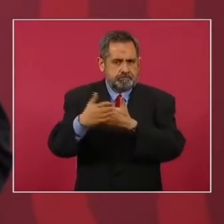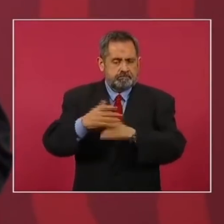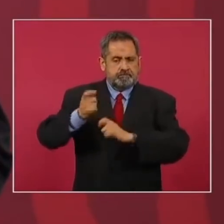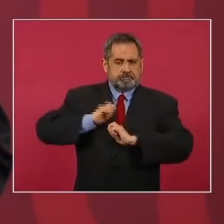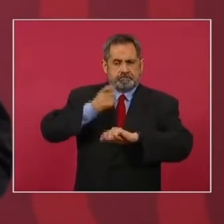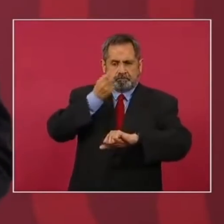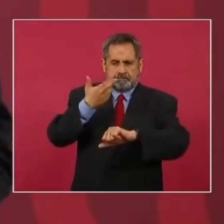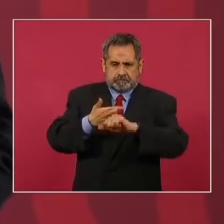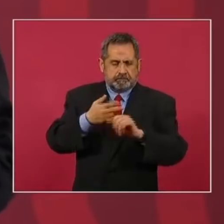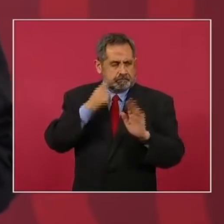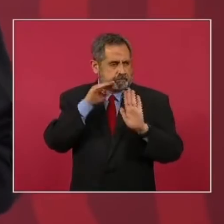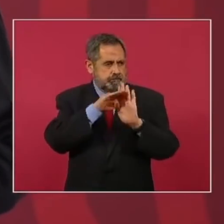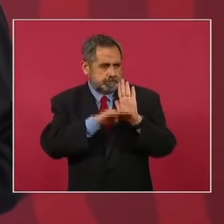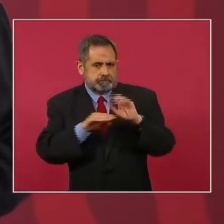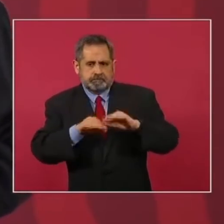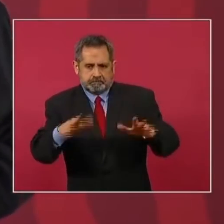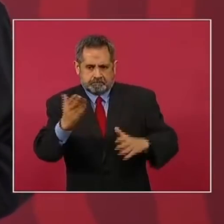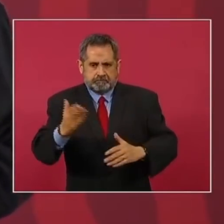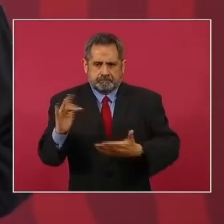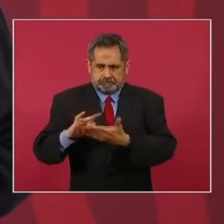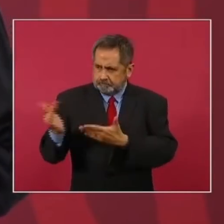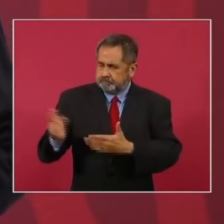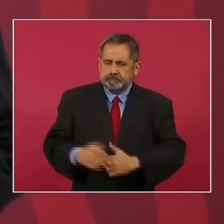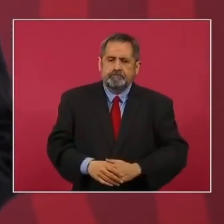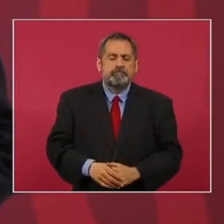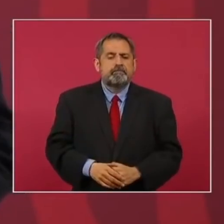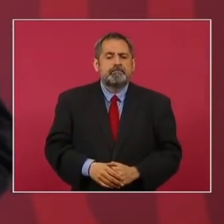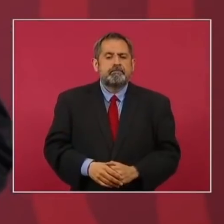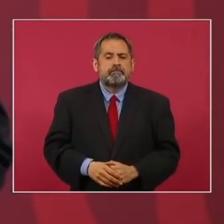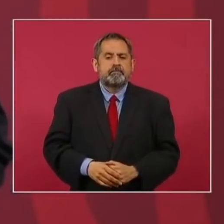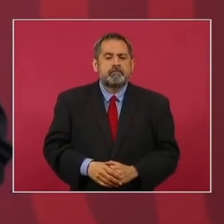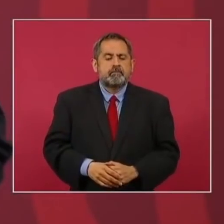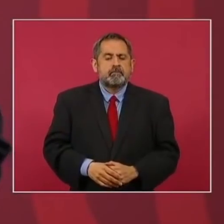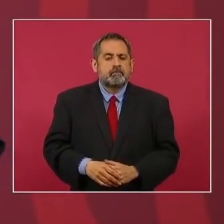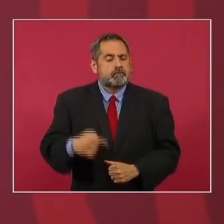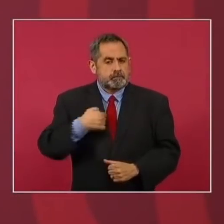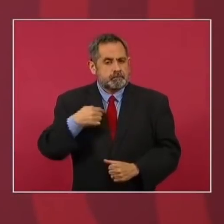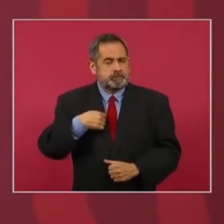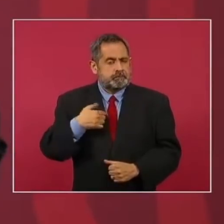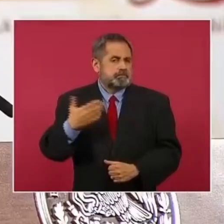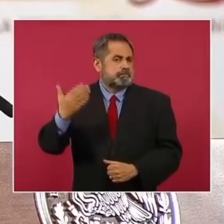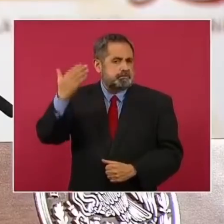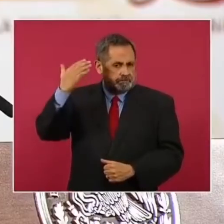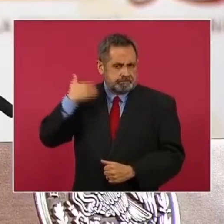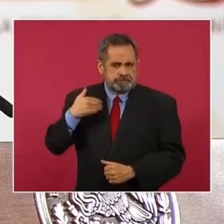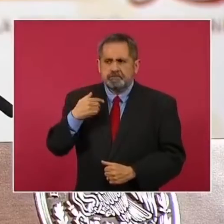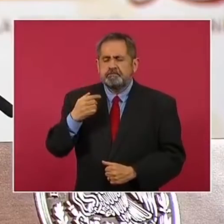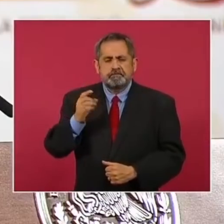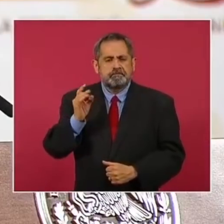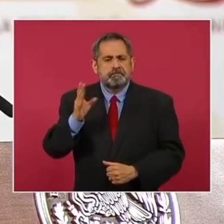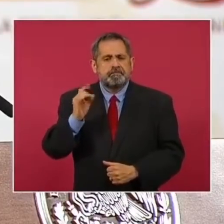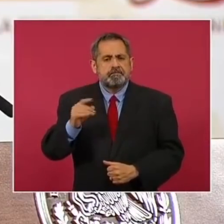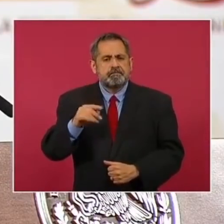los 18 años ingresó a trabajar a Petróleos Mexicanos y se integró al Sindicato de Trabajadores Petroleros de la República